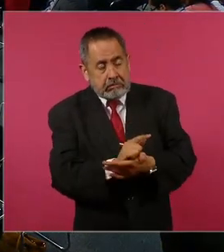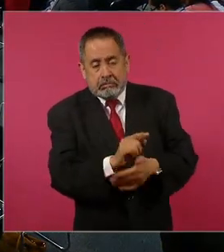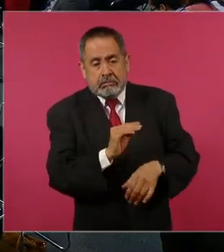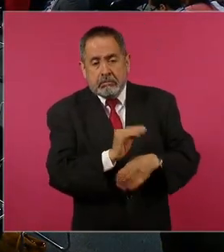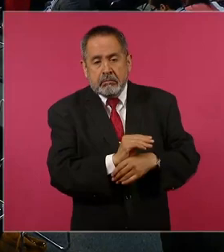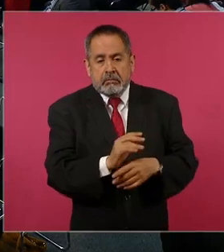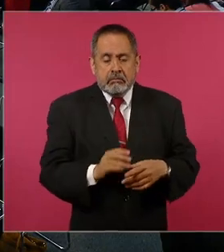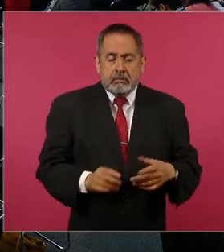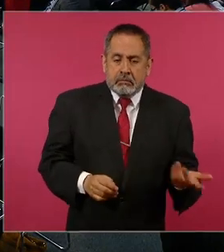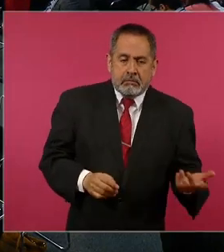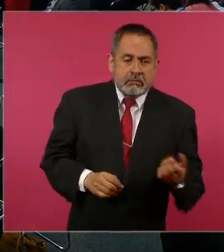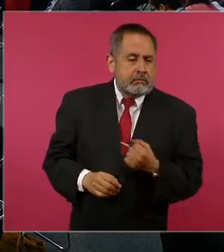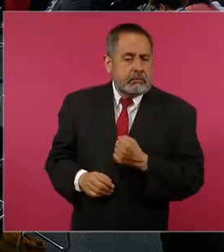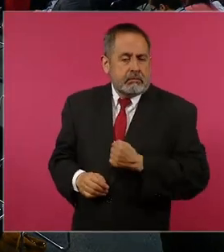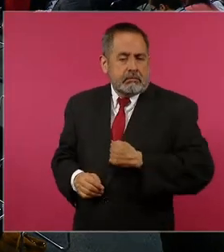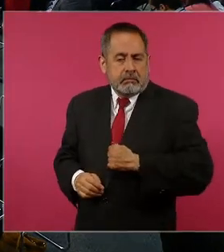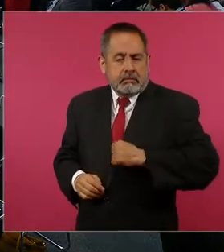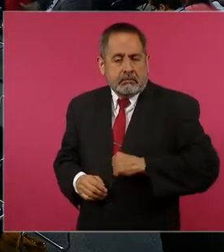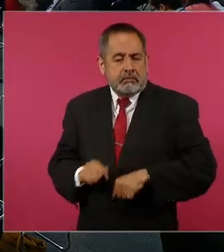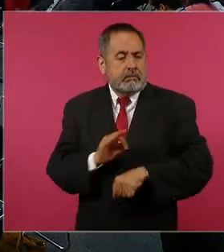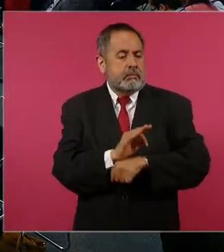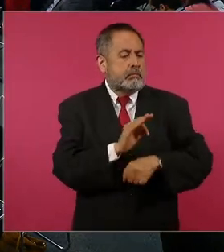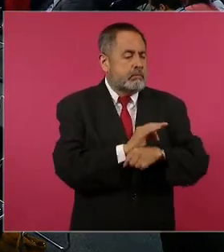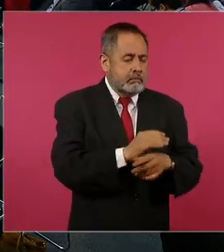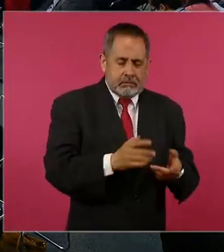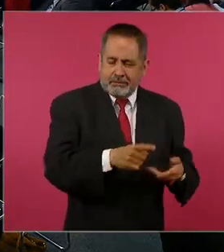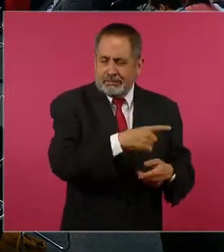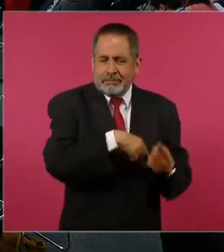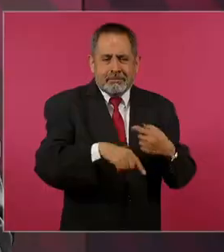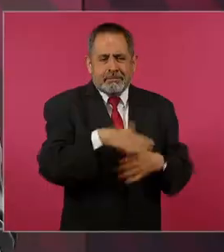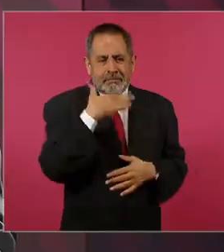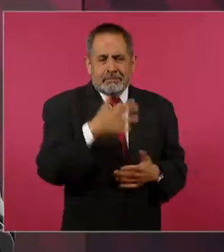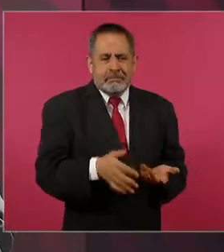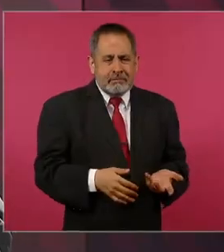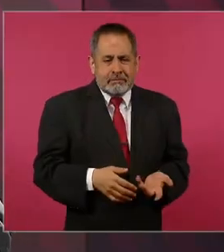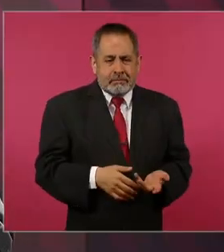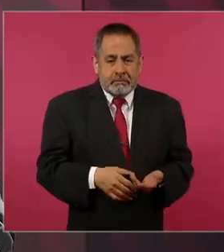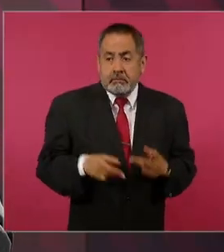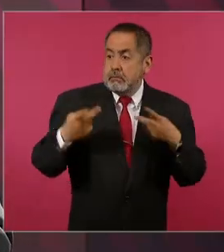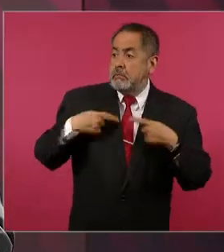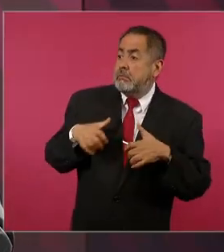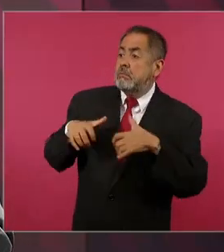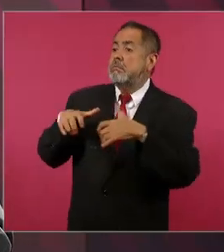y todo es puro influyentismo, y no se acuerdan del pueblo.